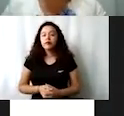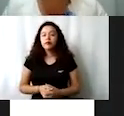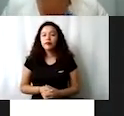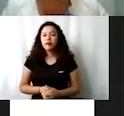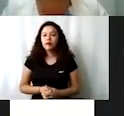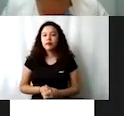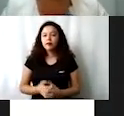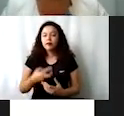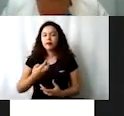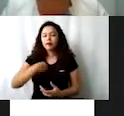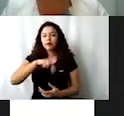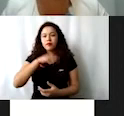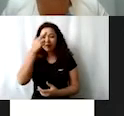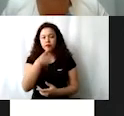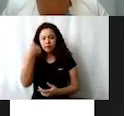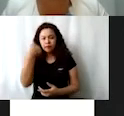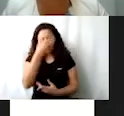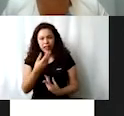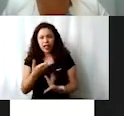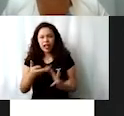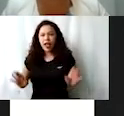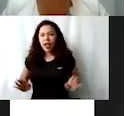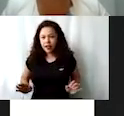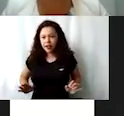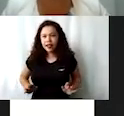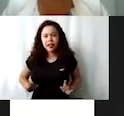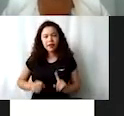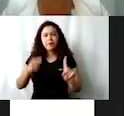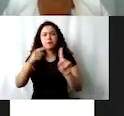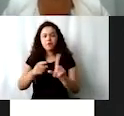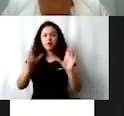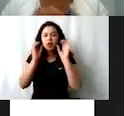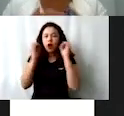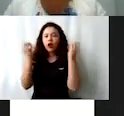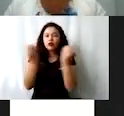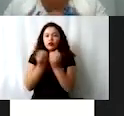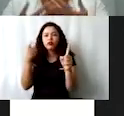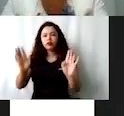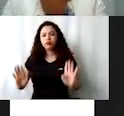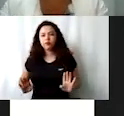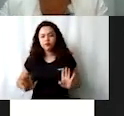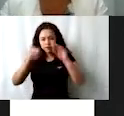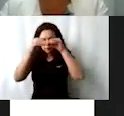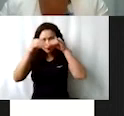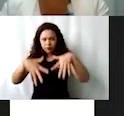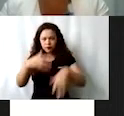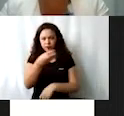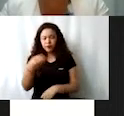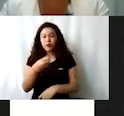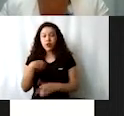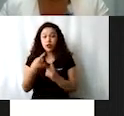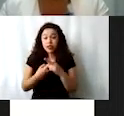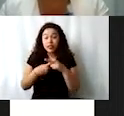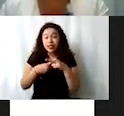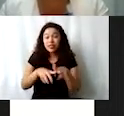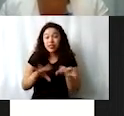pudiéramos considerarlas con ciertas características, estas estructuras organizacionales. Esta es una introducción que yo te estoy haciendo